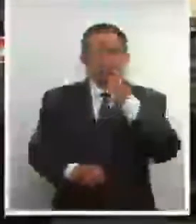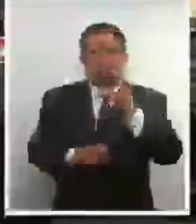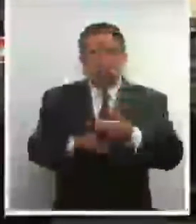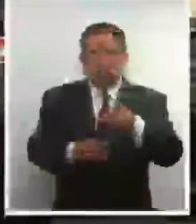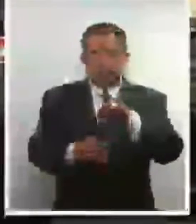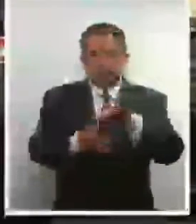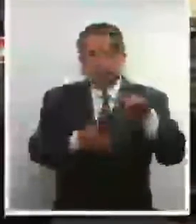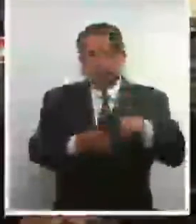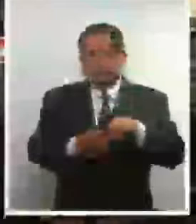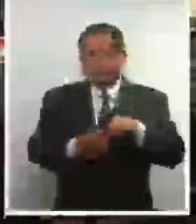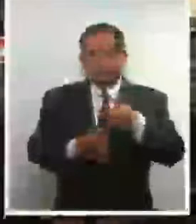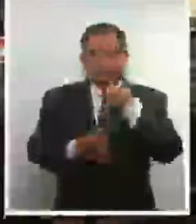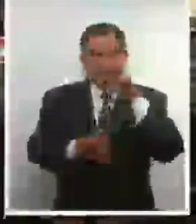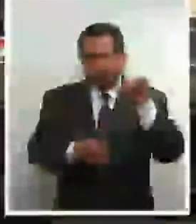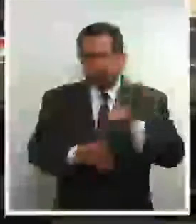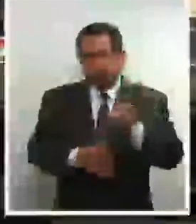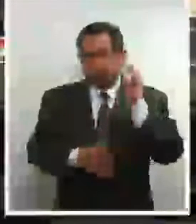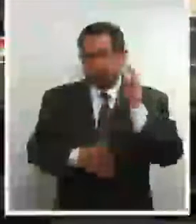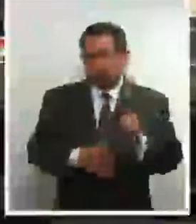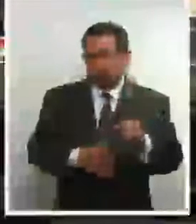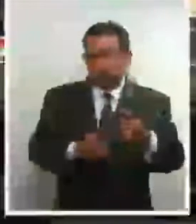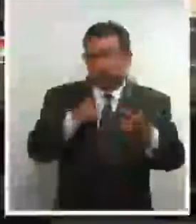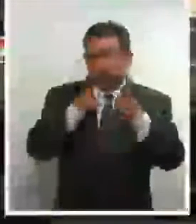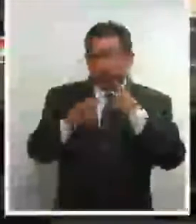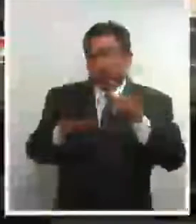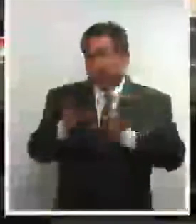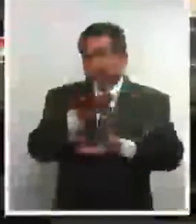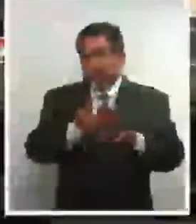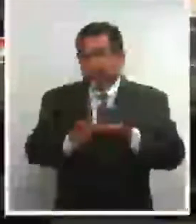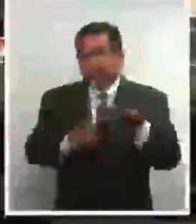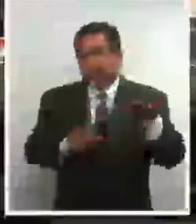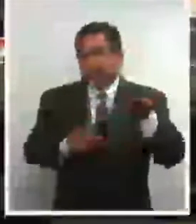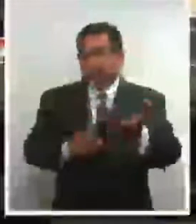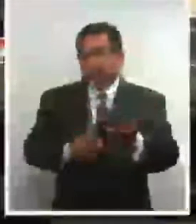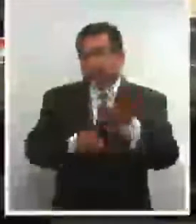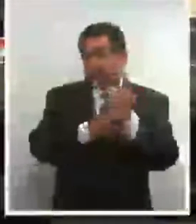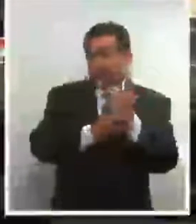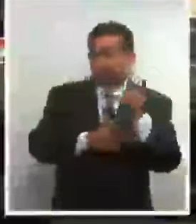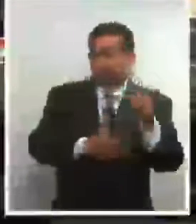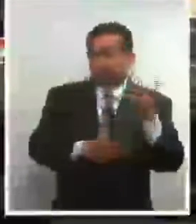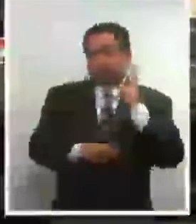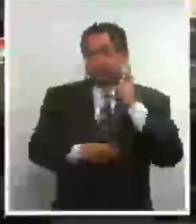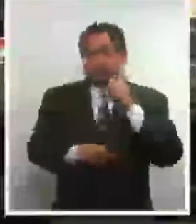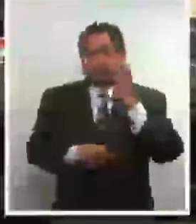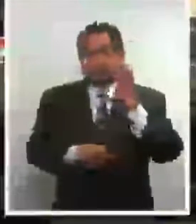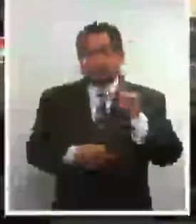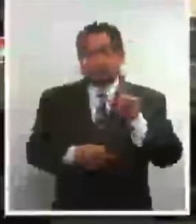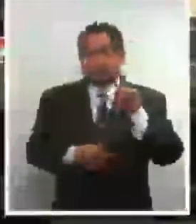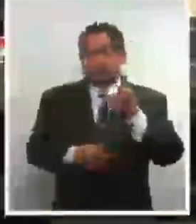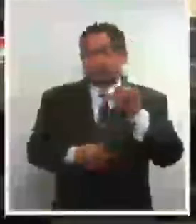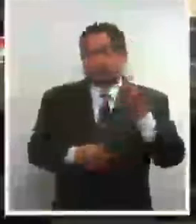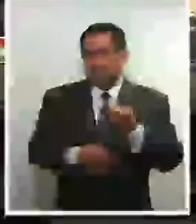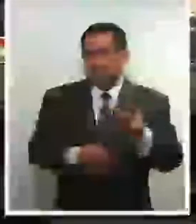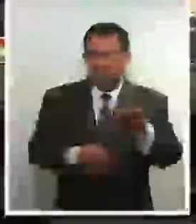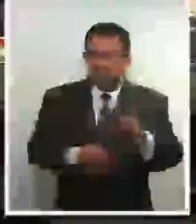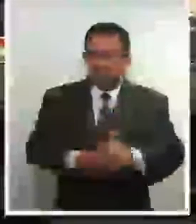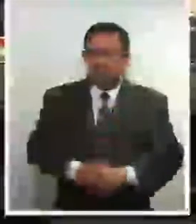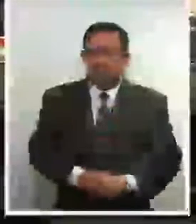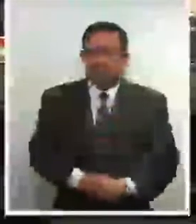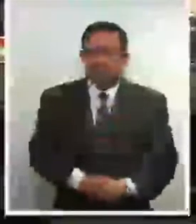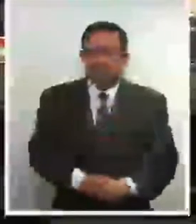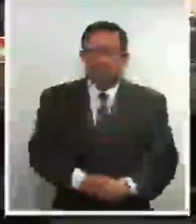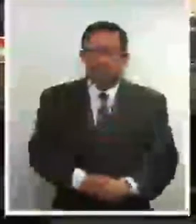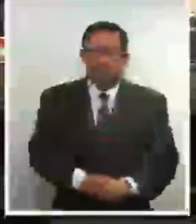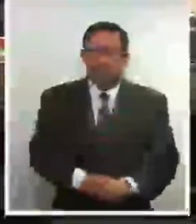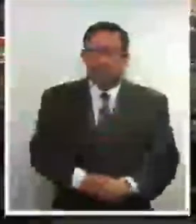en votación económica de la Asamblea si se admite a discusión la reserva presentada por el diputado Bernardo Batis.